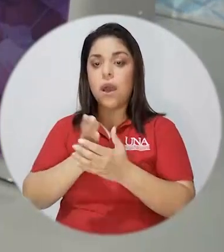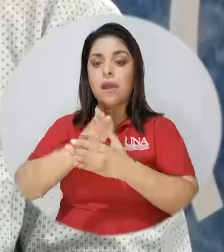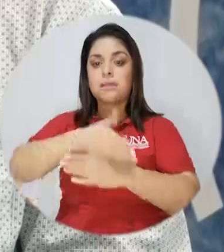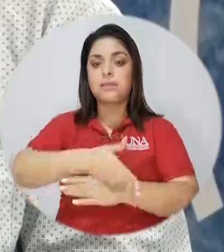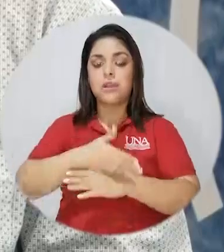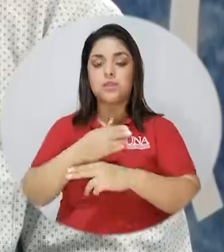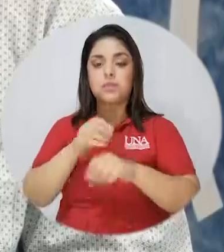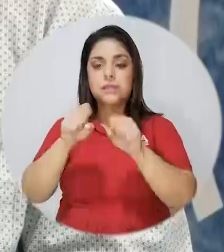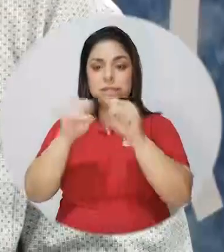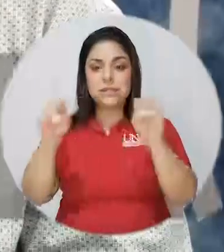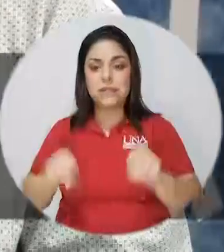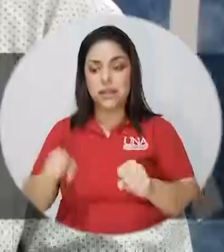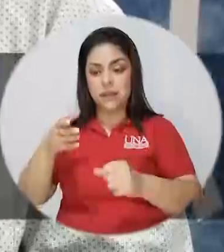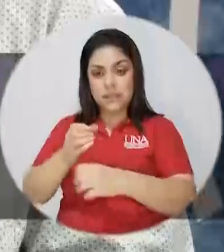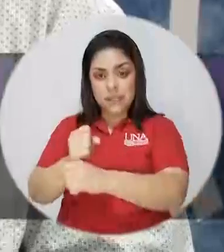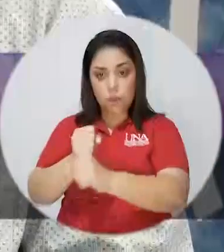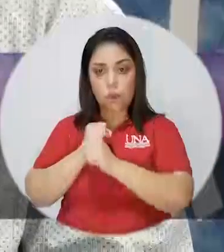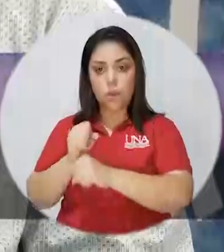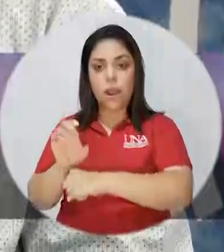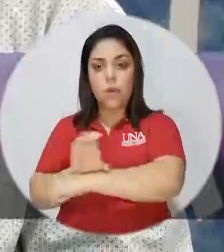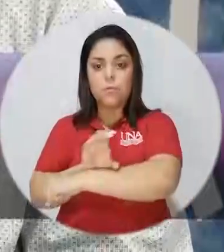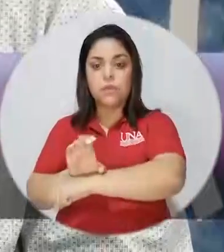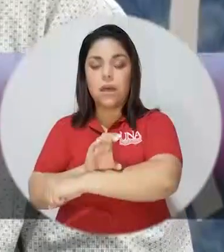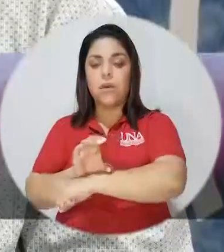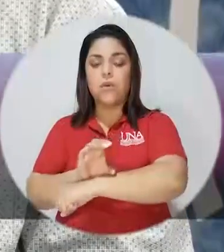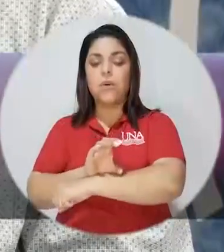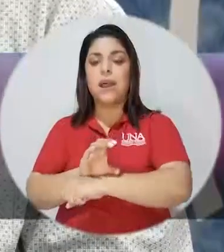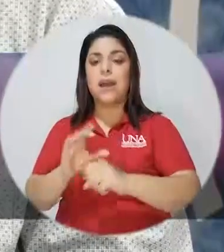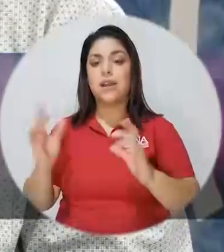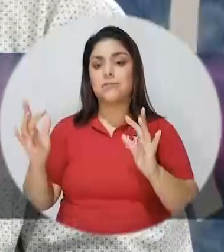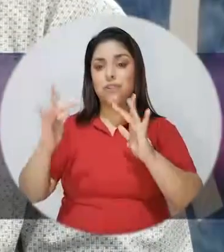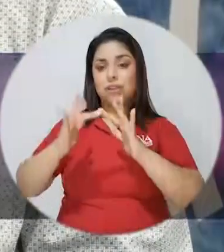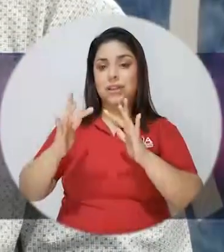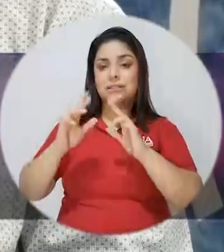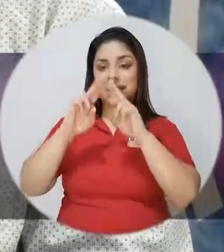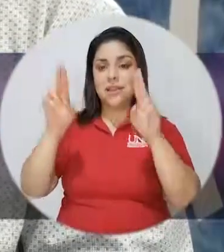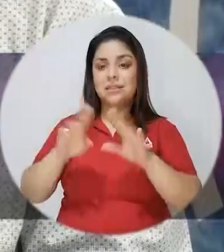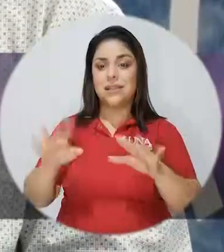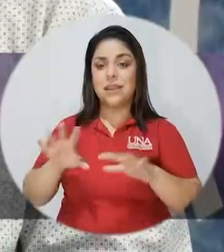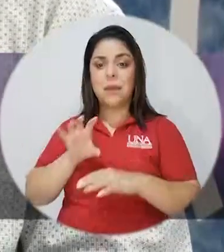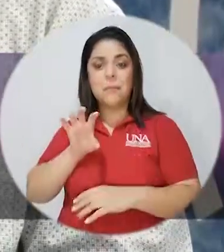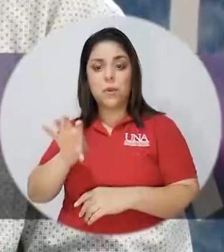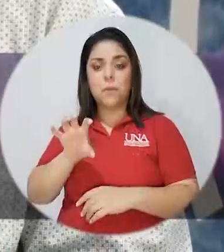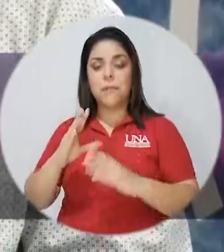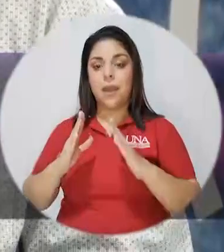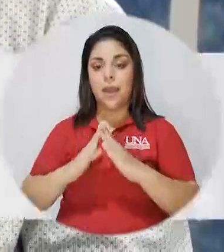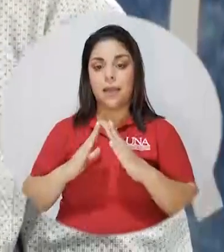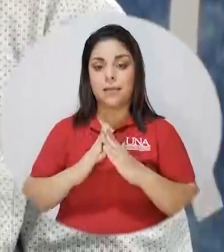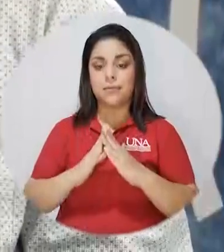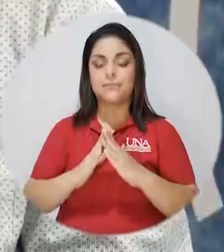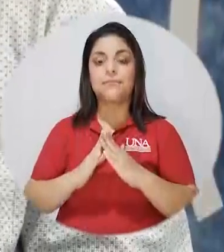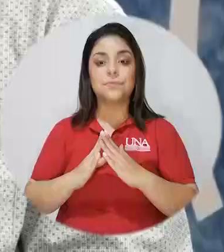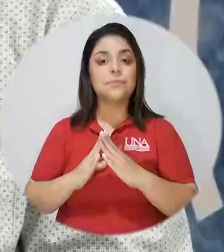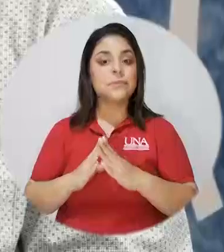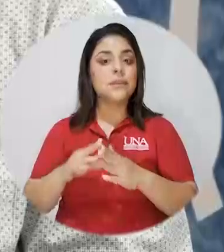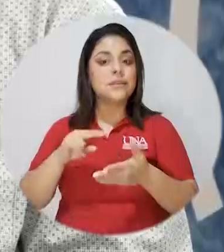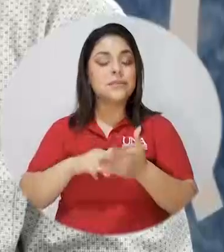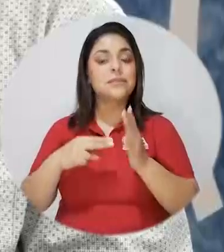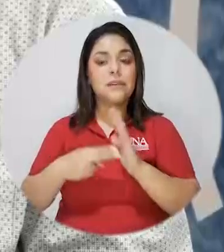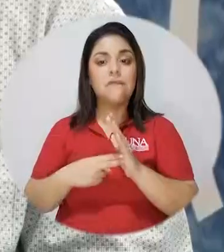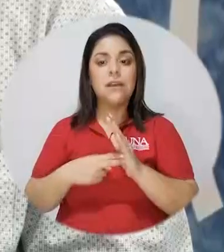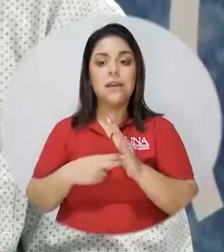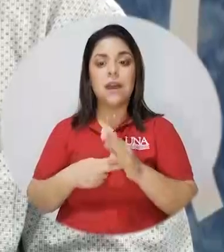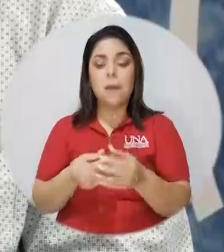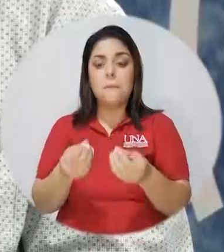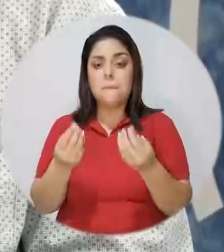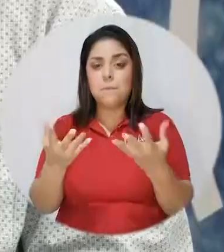sistemas, asegurado su propio computador, la conexión a la internet desde su propio hogar. Es decir, son